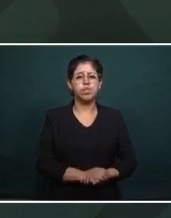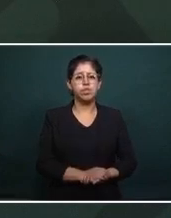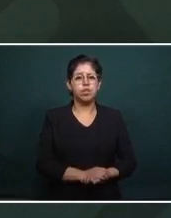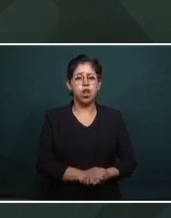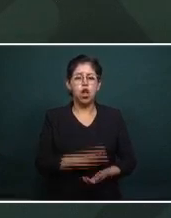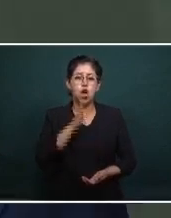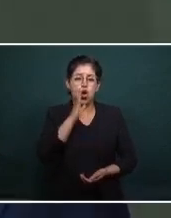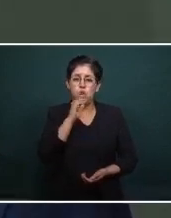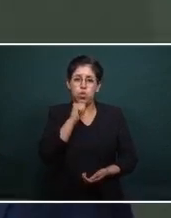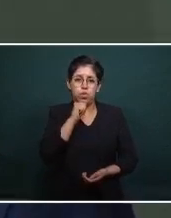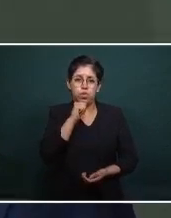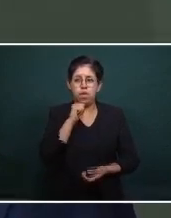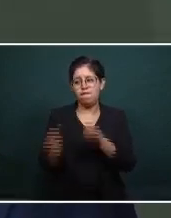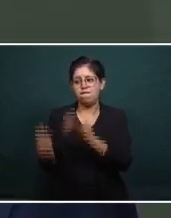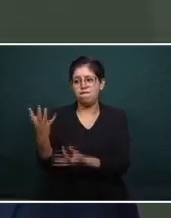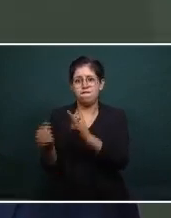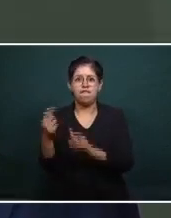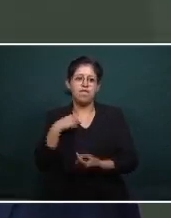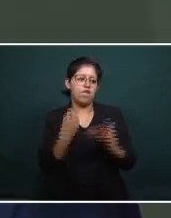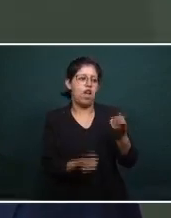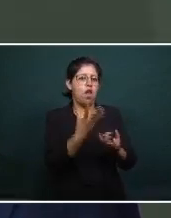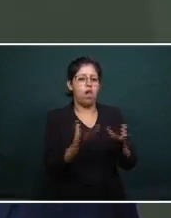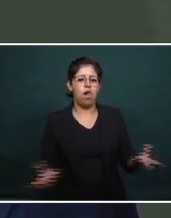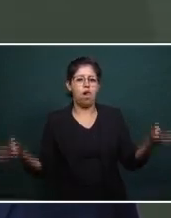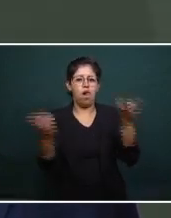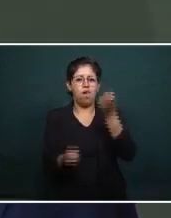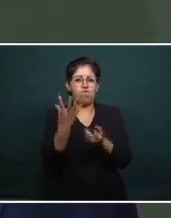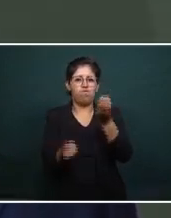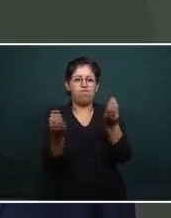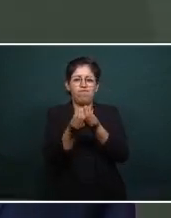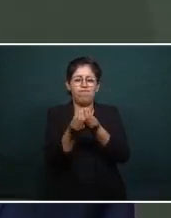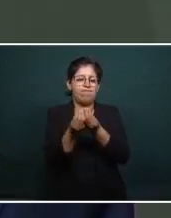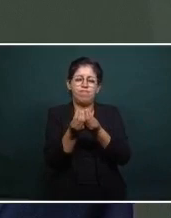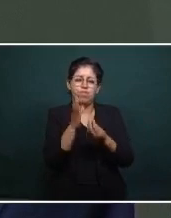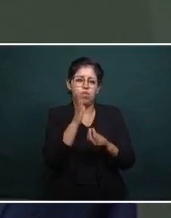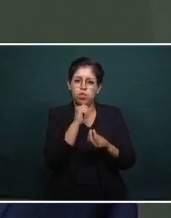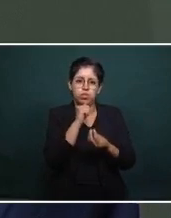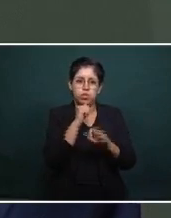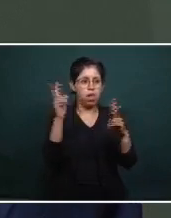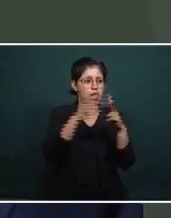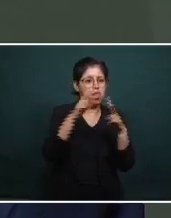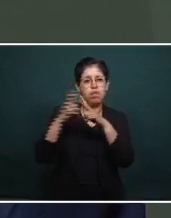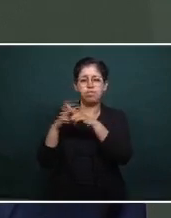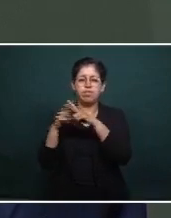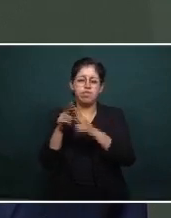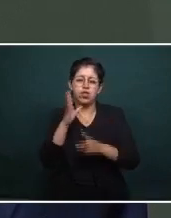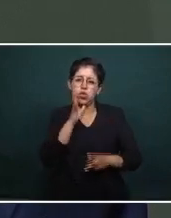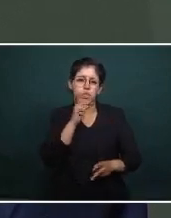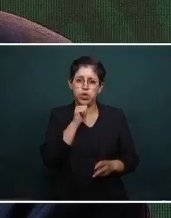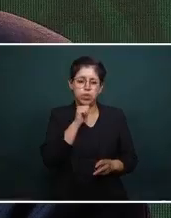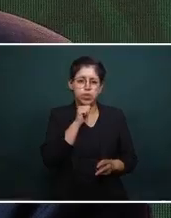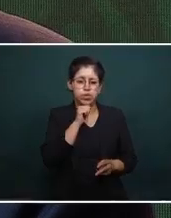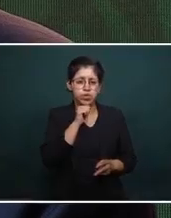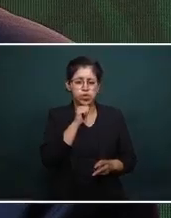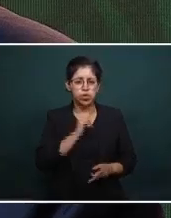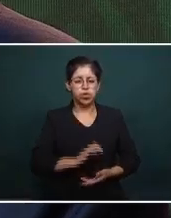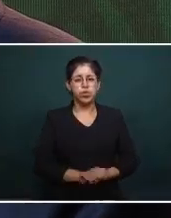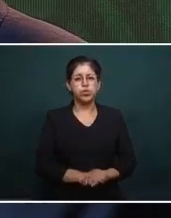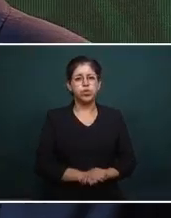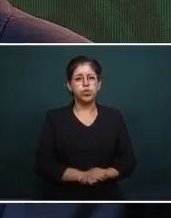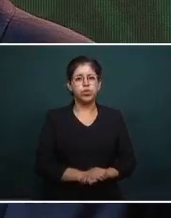apagar el fuego con el fuego, no se puede enfrentar la violencia con la violencia, no se puede